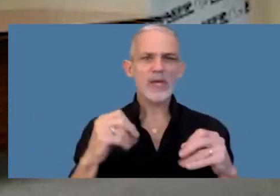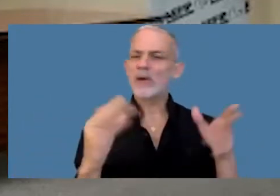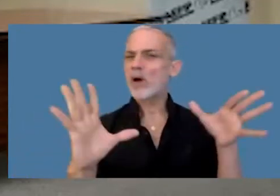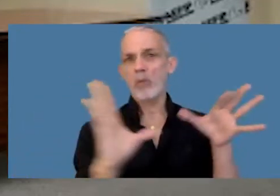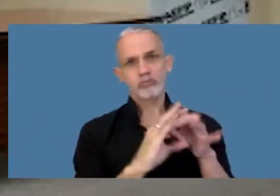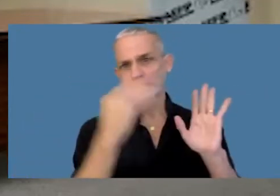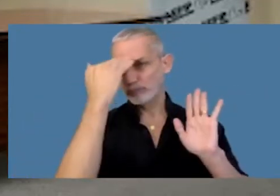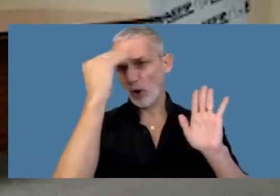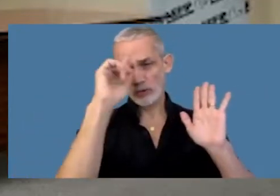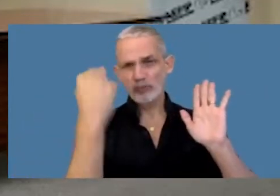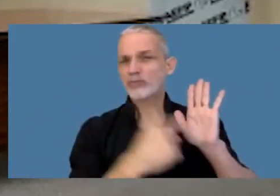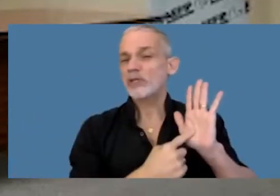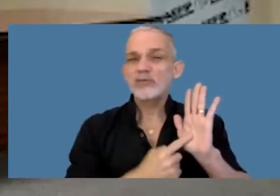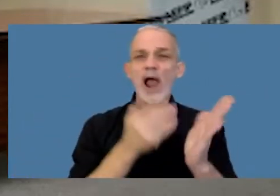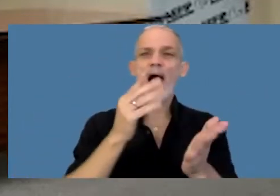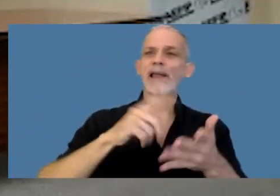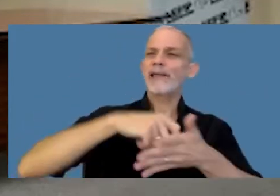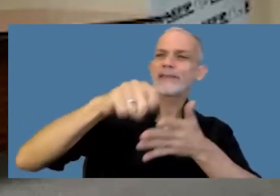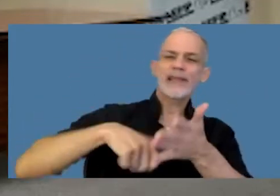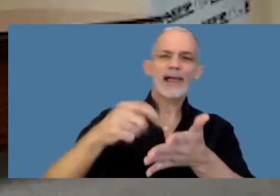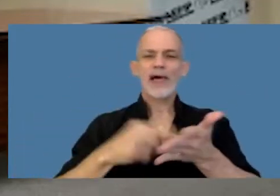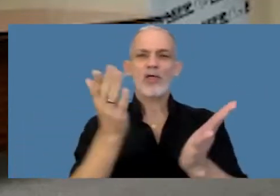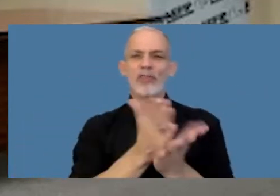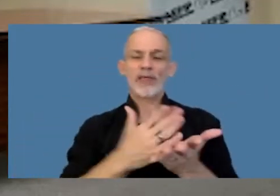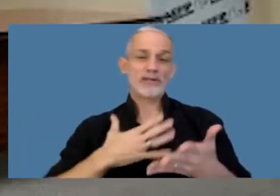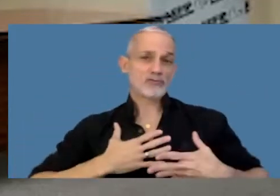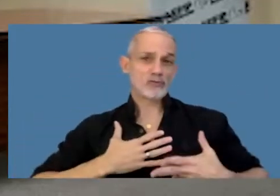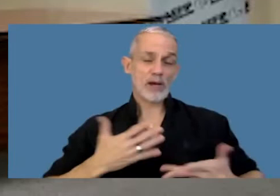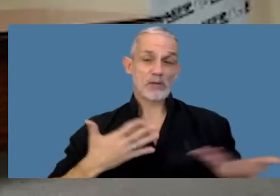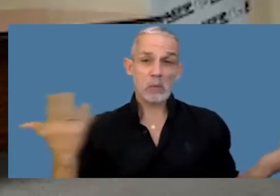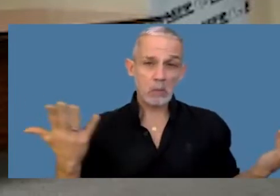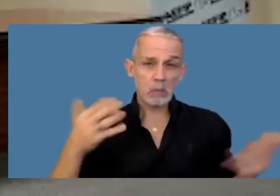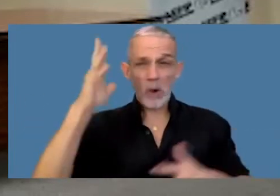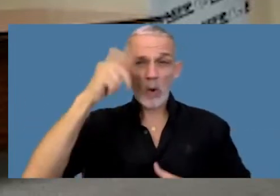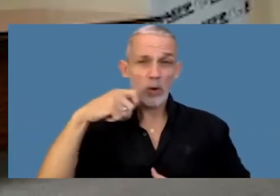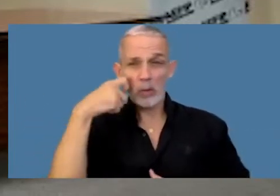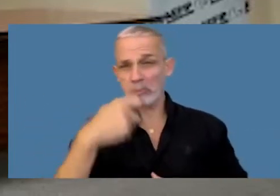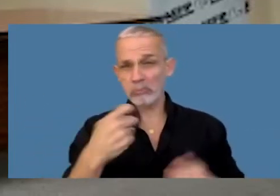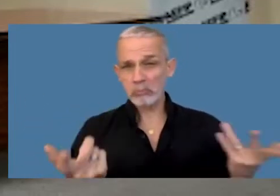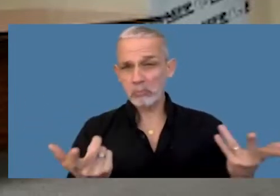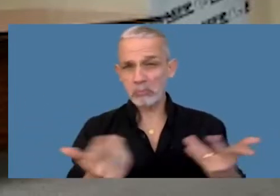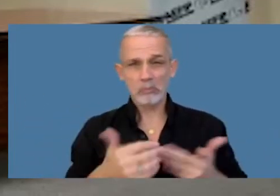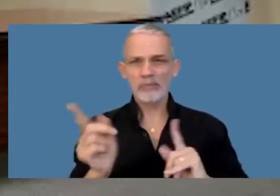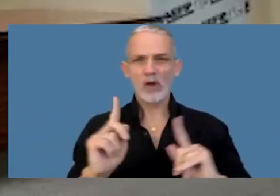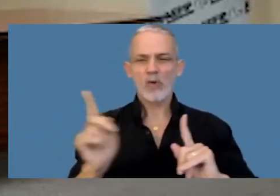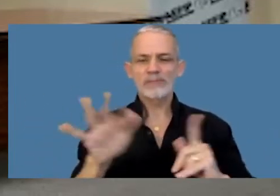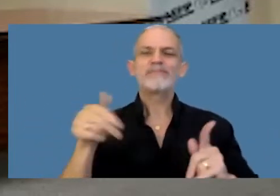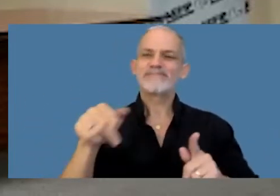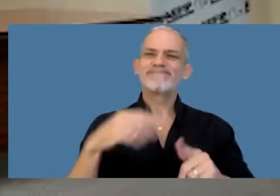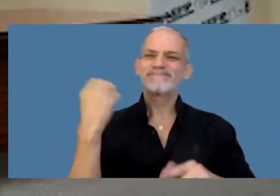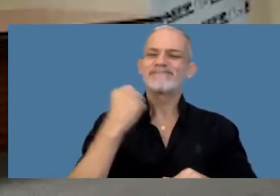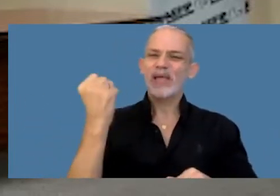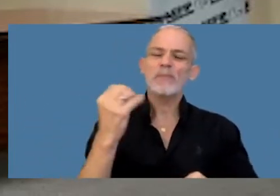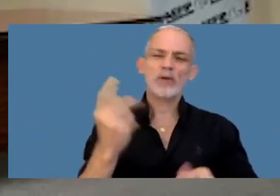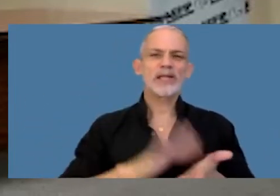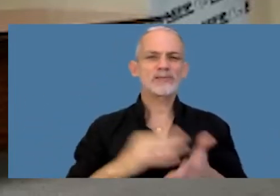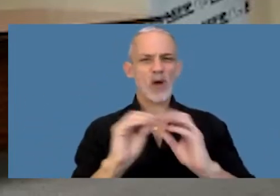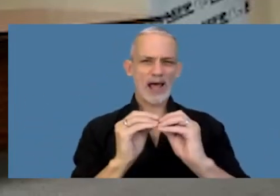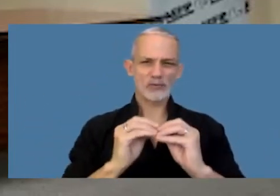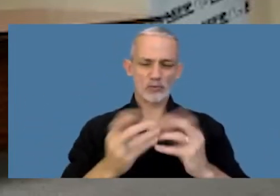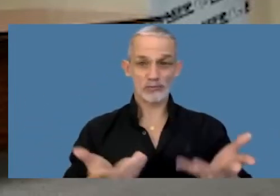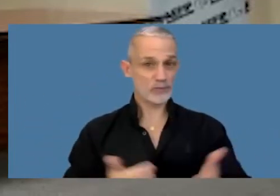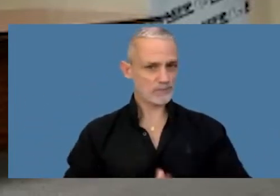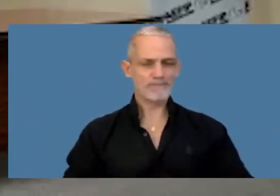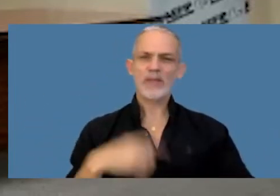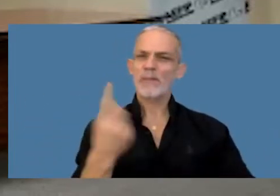los tratados de derechos humanos. El problema es que no lo hacen. Entonces aquí es donde está la clave del asunto. Pero para que